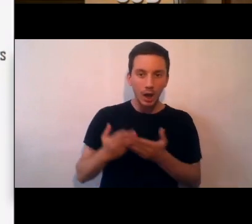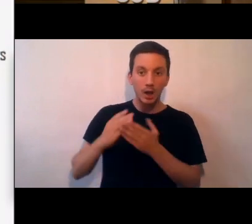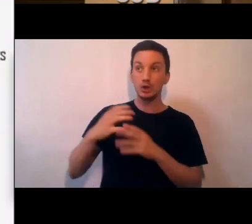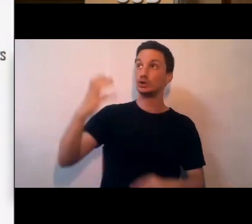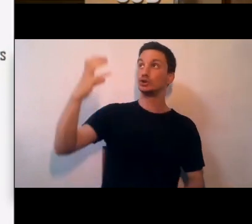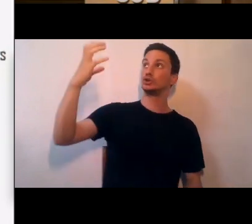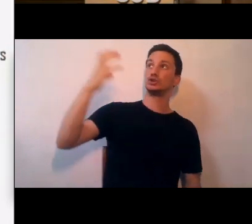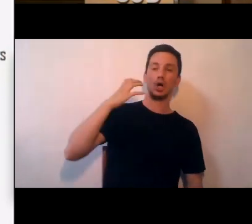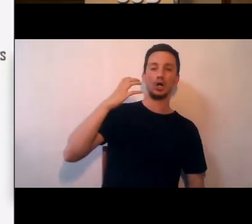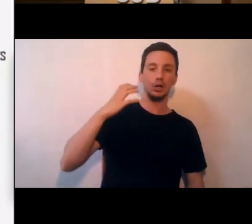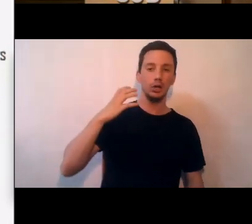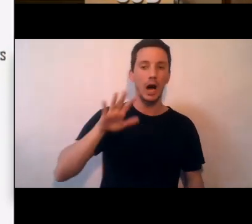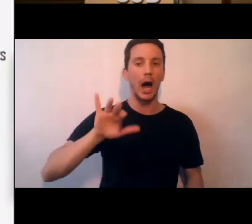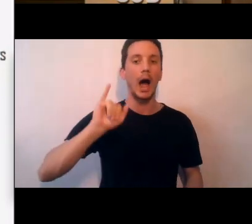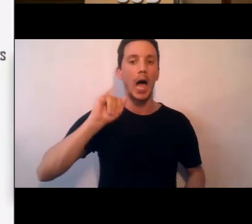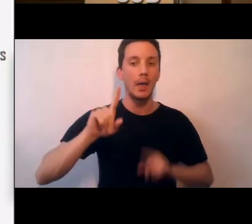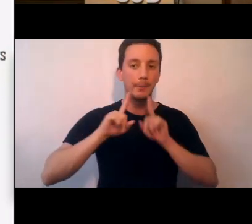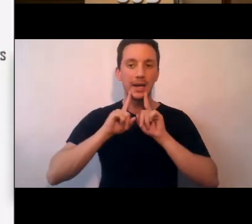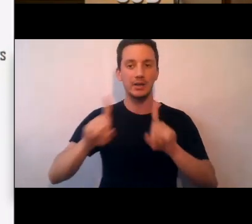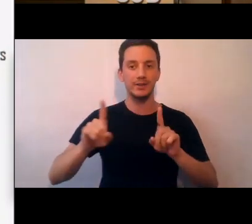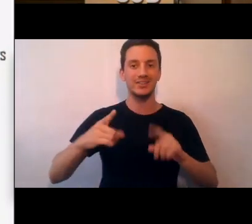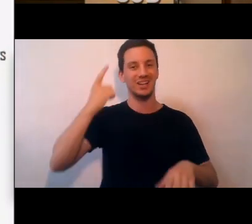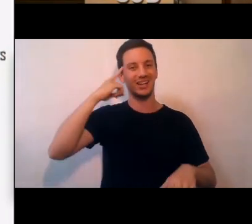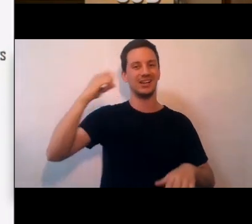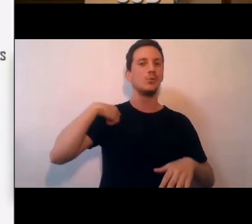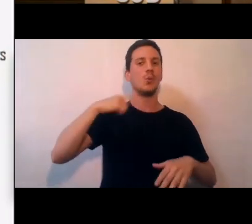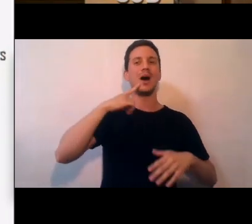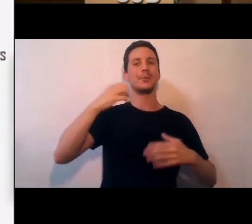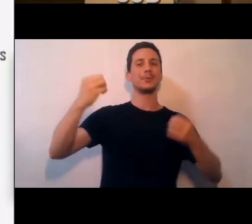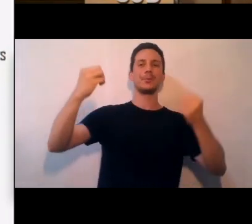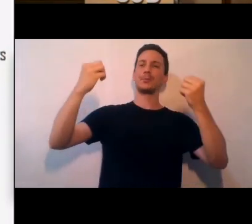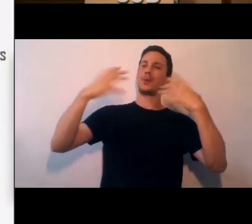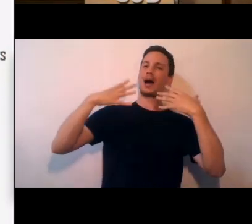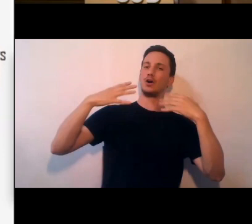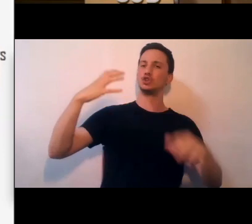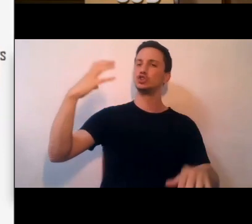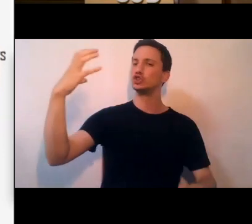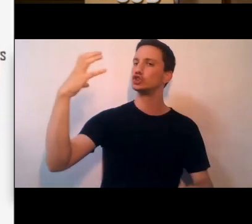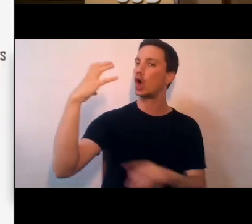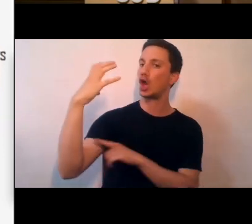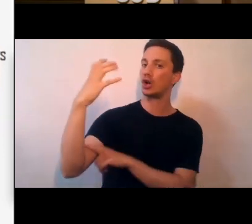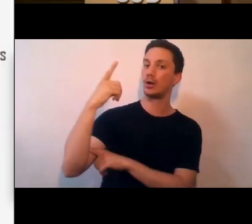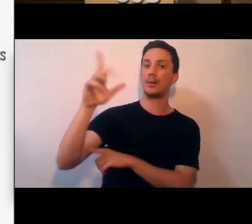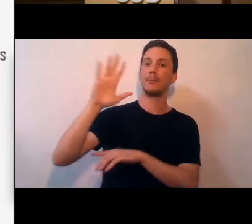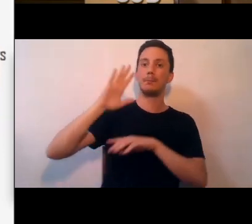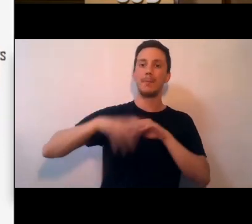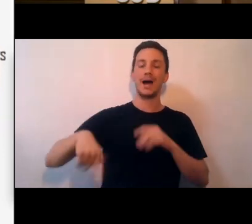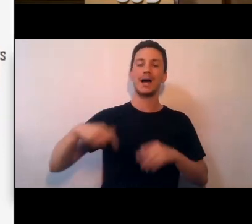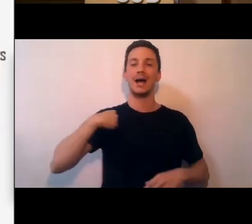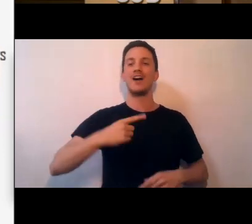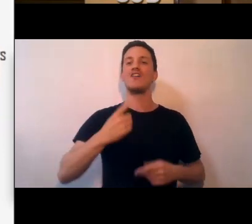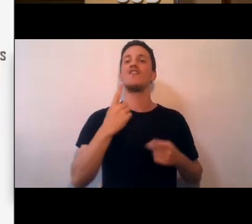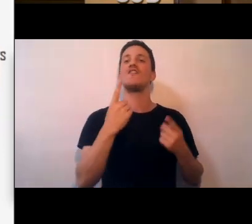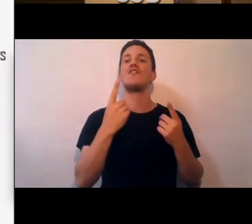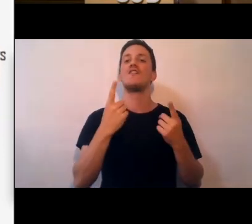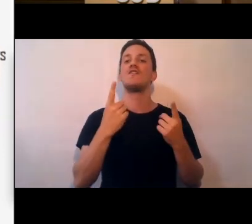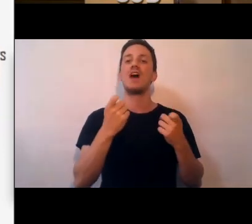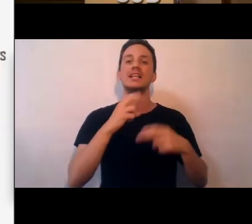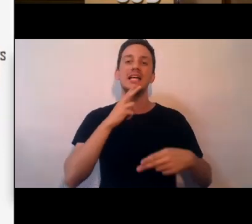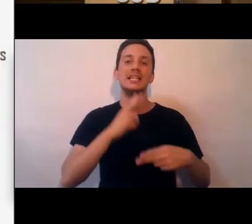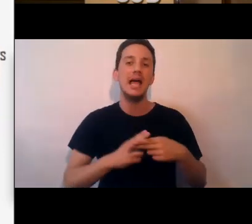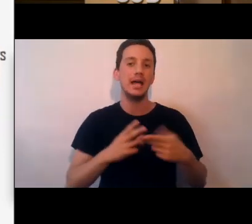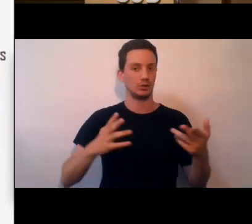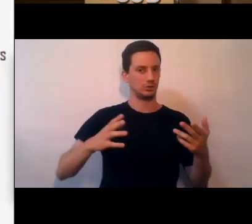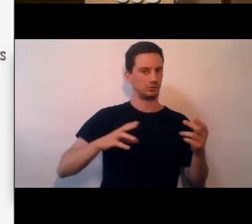y recomendaban lo que se llamaban baños de sol, pues para la anemia, para la depresión. Pero la gente de clase